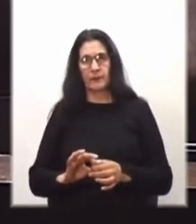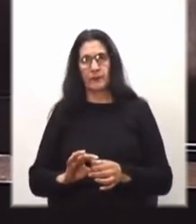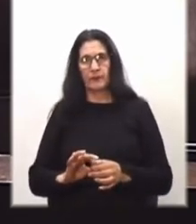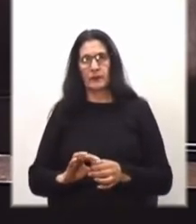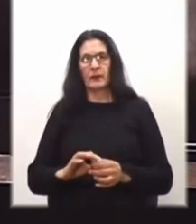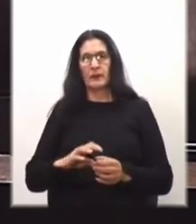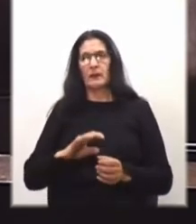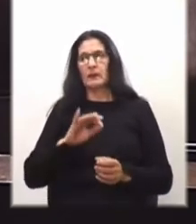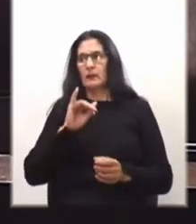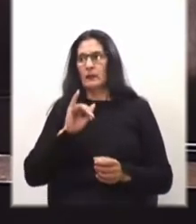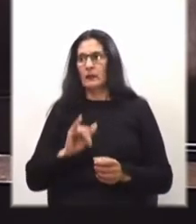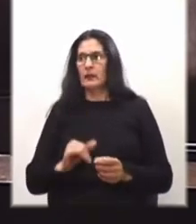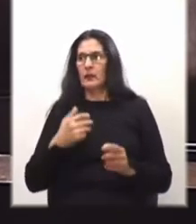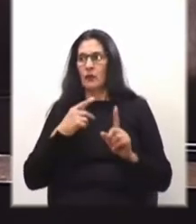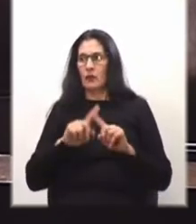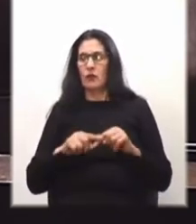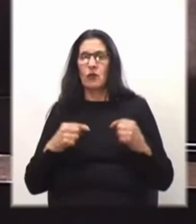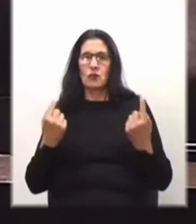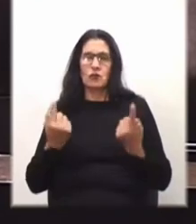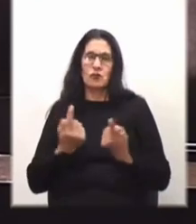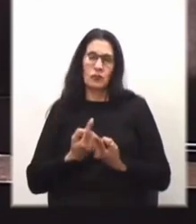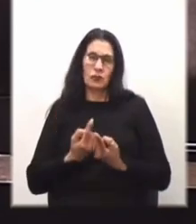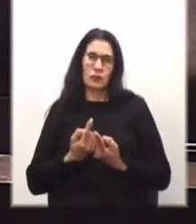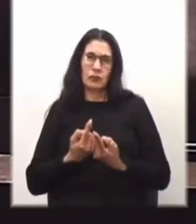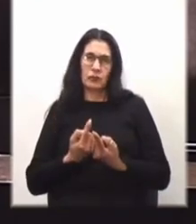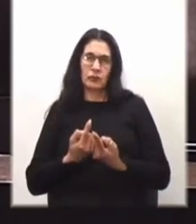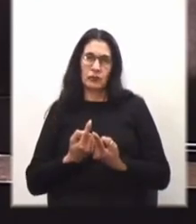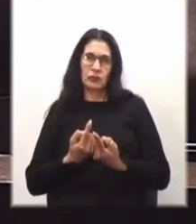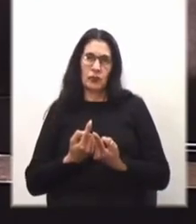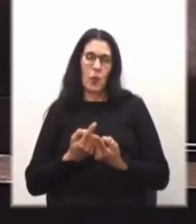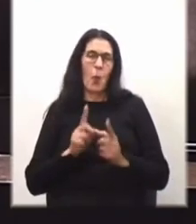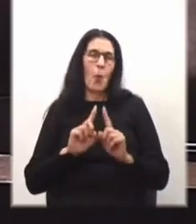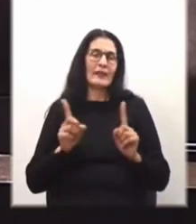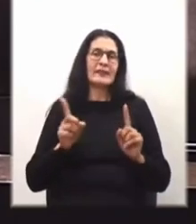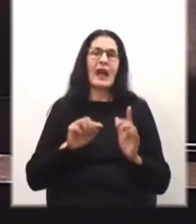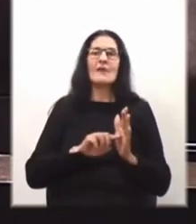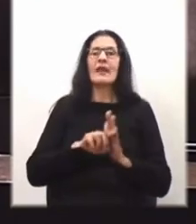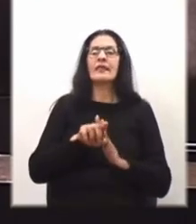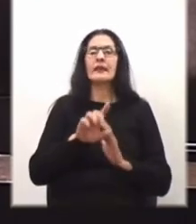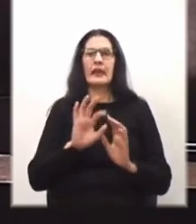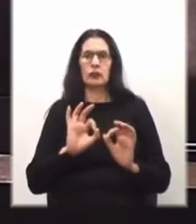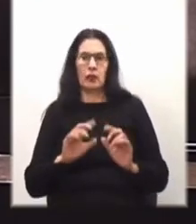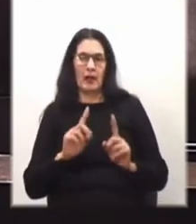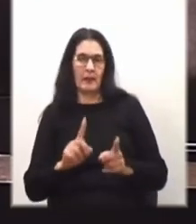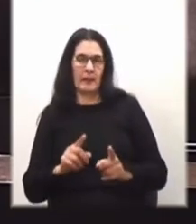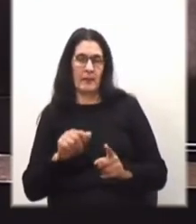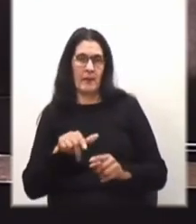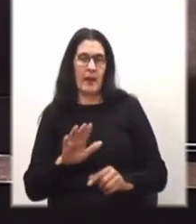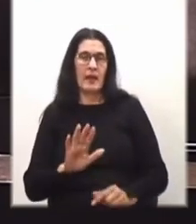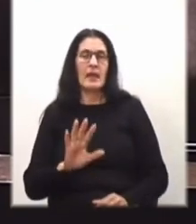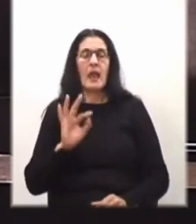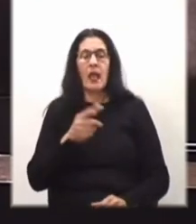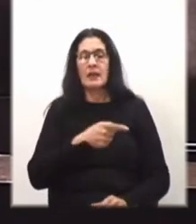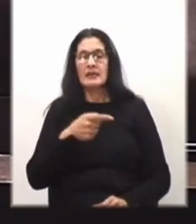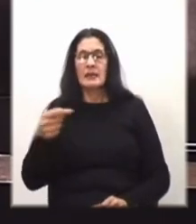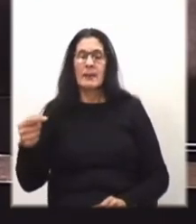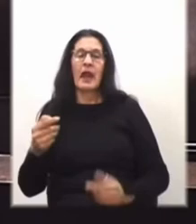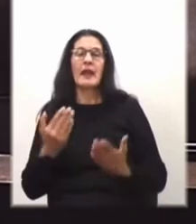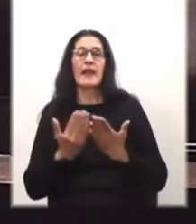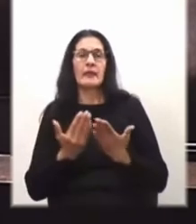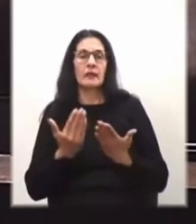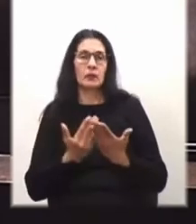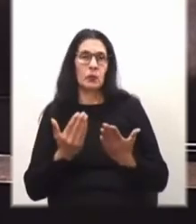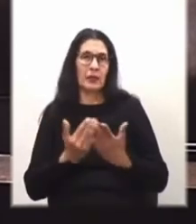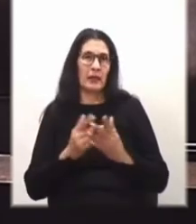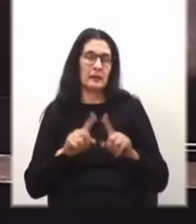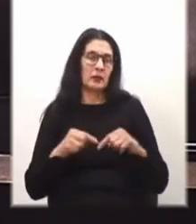de consensos con quienes incluso no estaban directamente en la misma lucha. En la Semana Estudiante